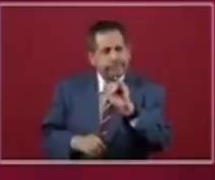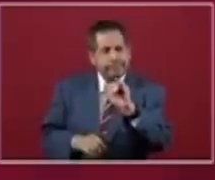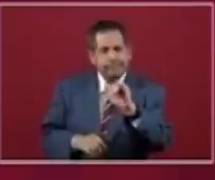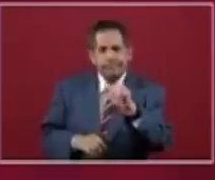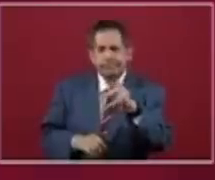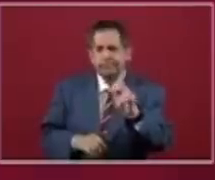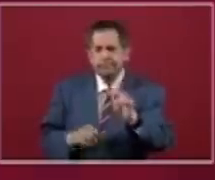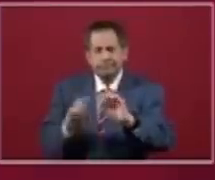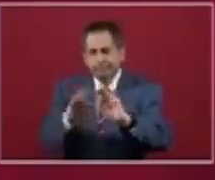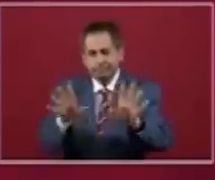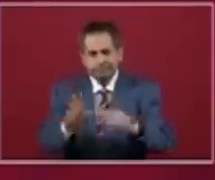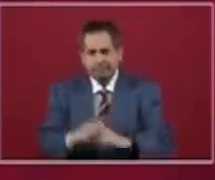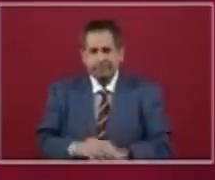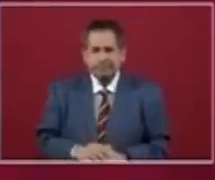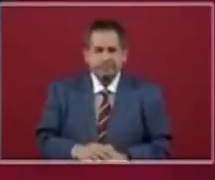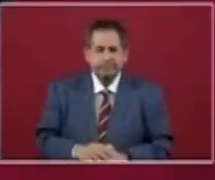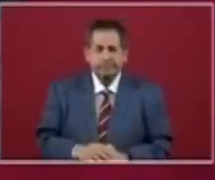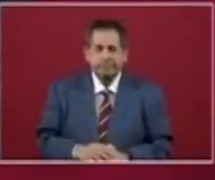claro,